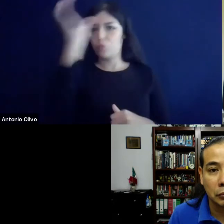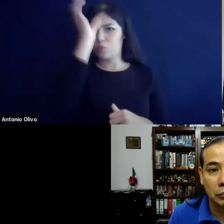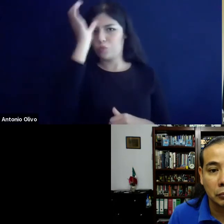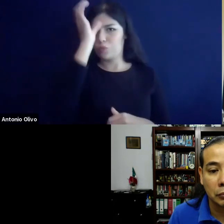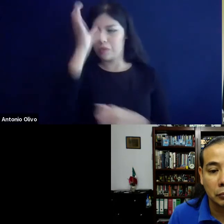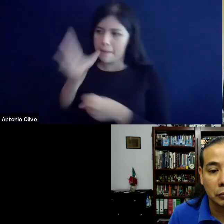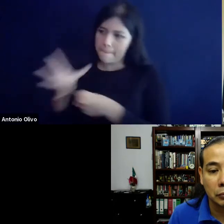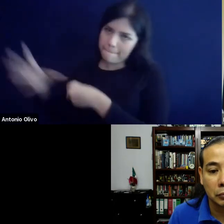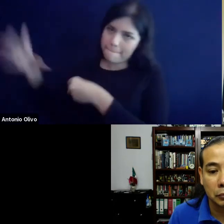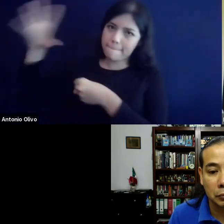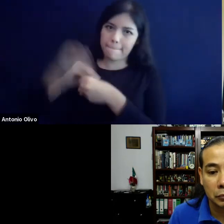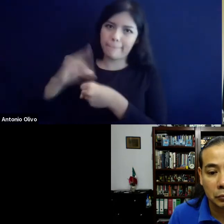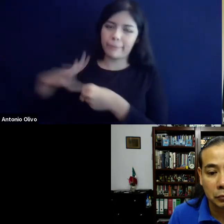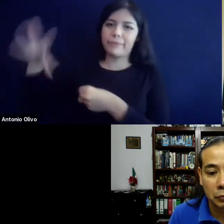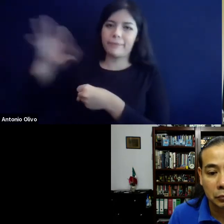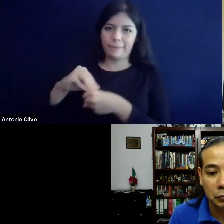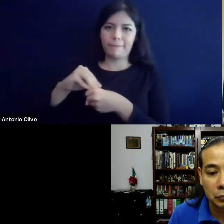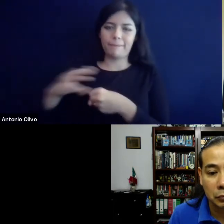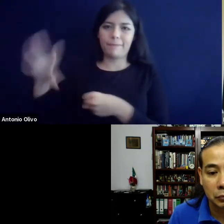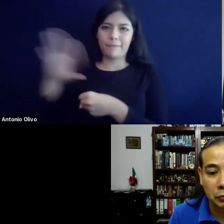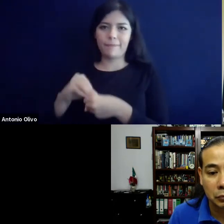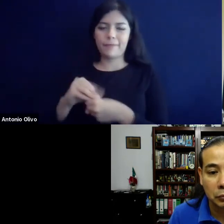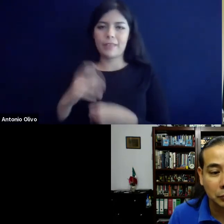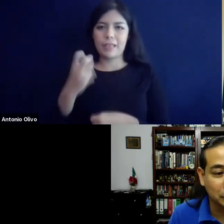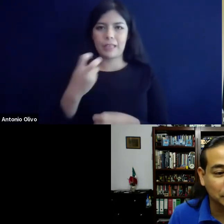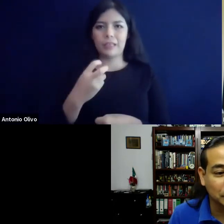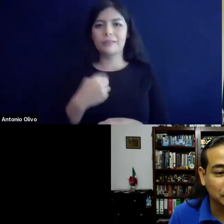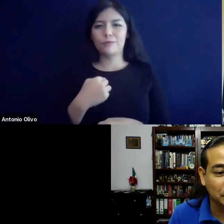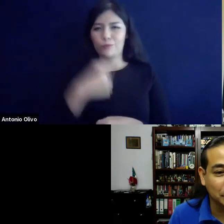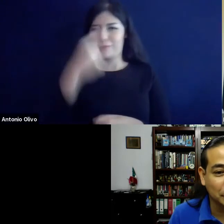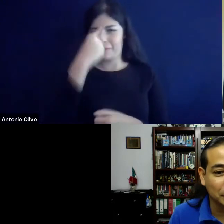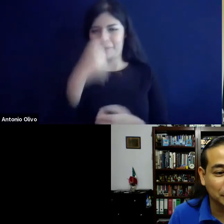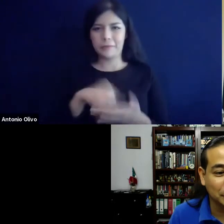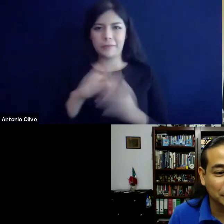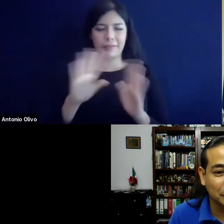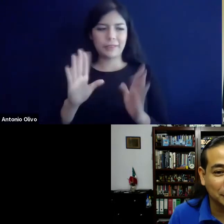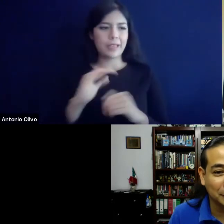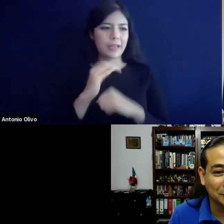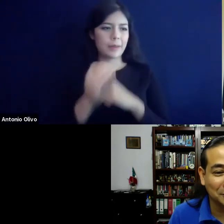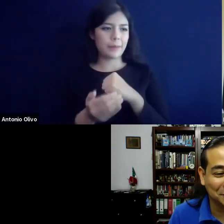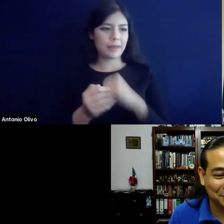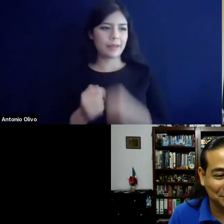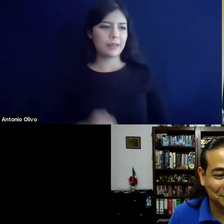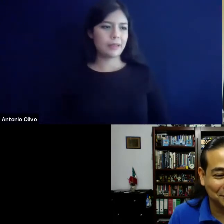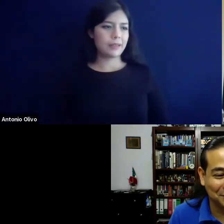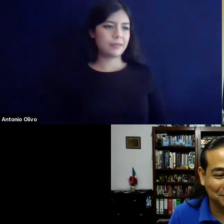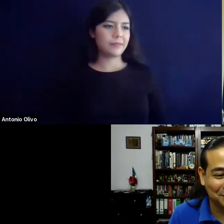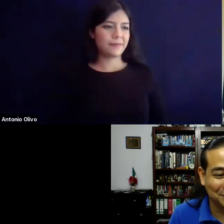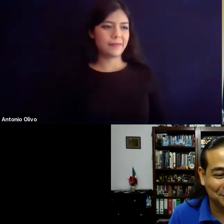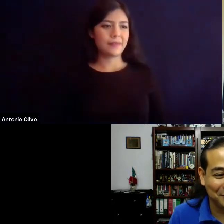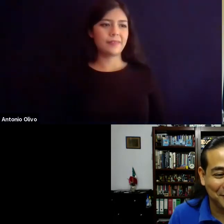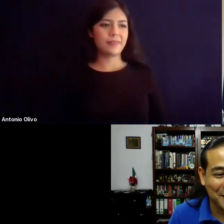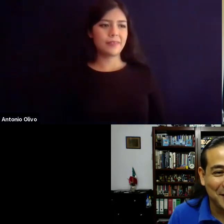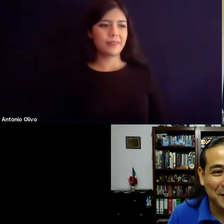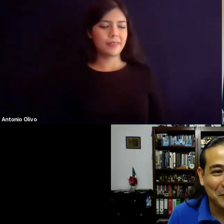bueno, no sé si ya hasta aquí le cortamos. Voy a conectar mi computadora porque se le está terminando la pila.